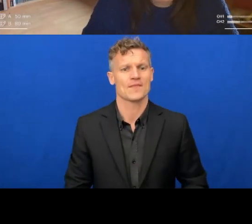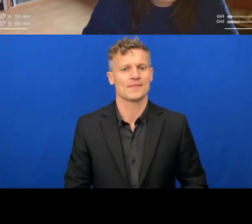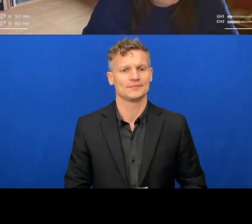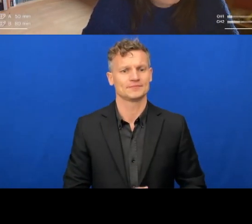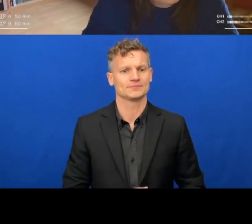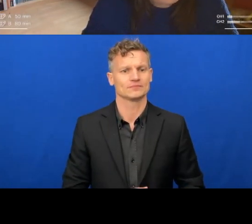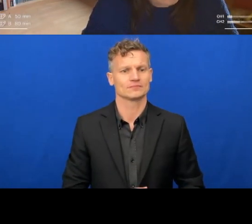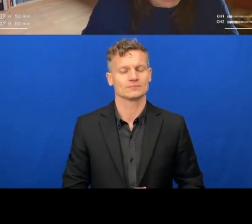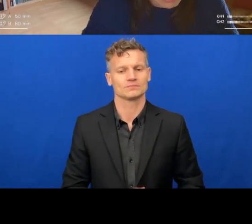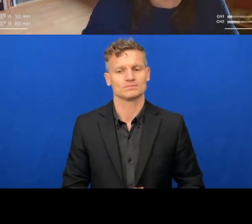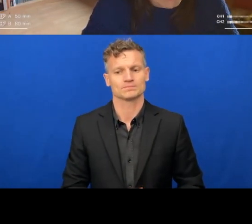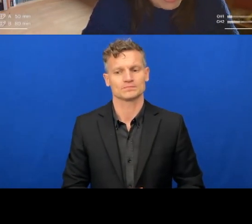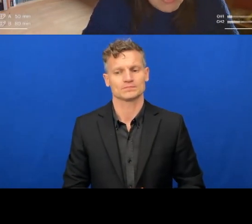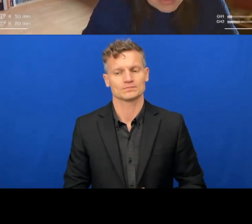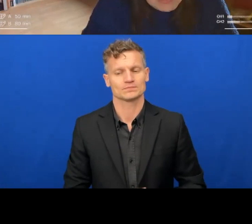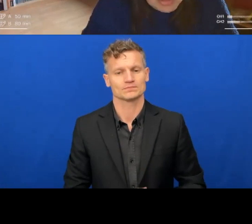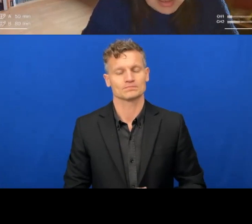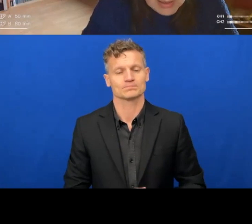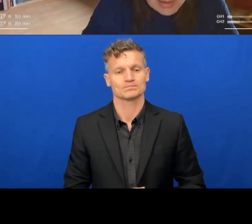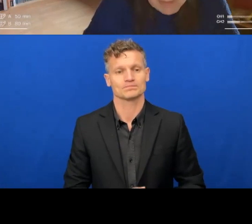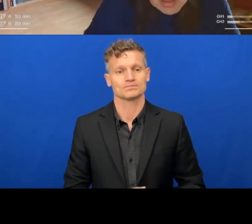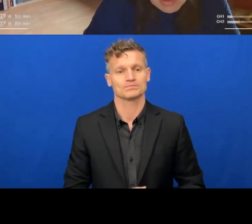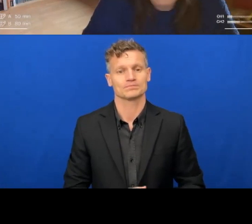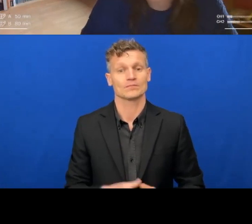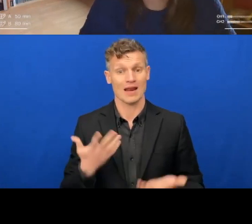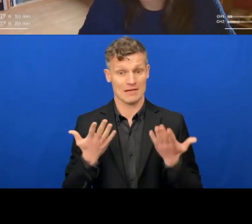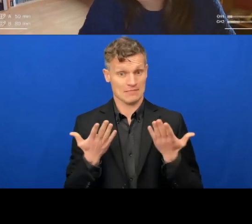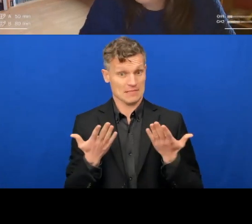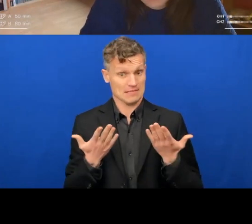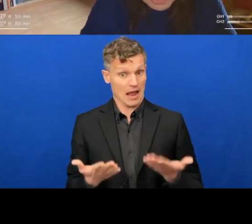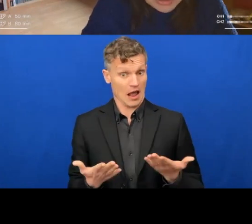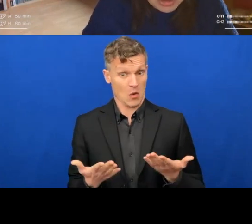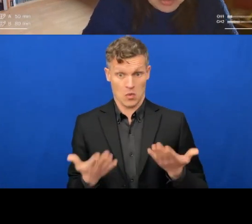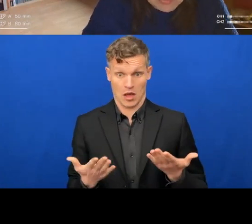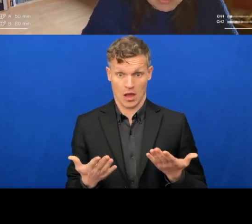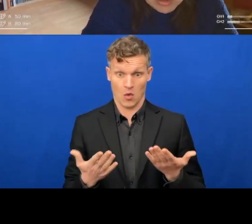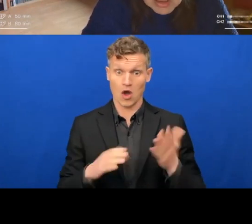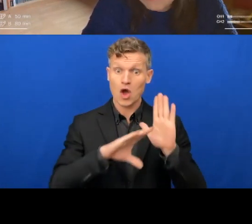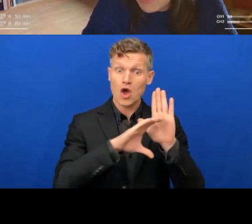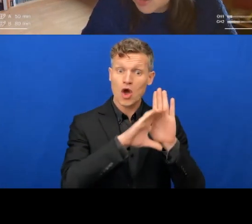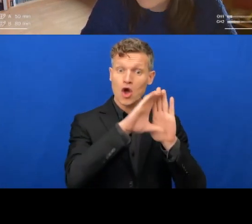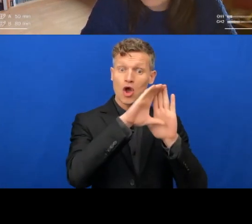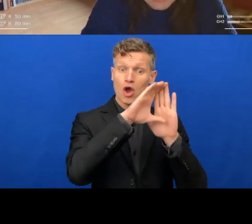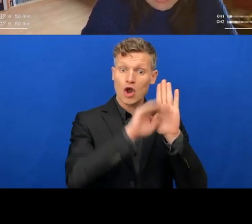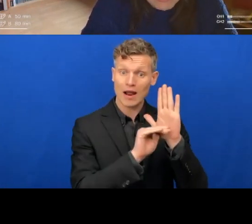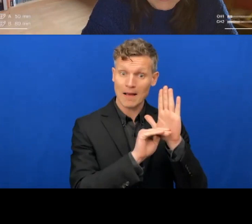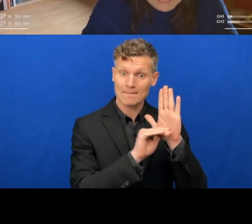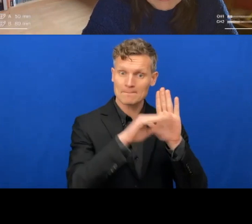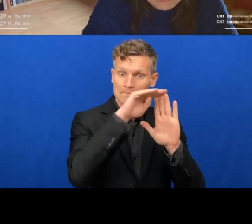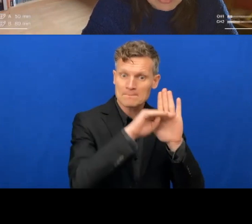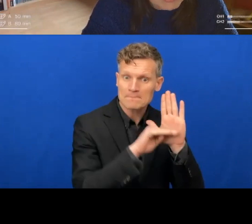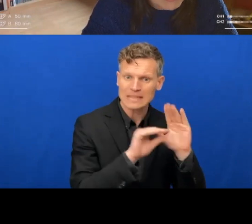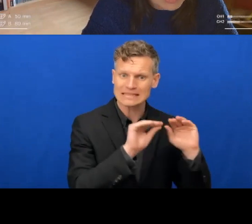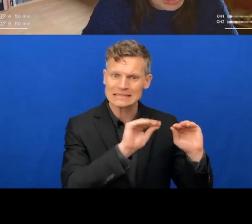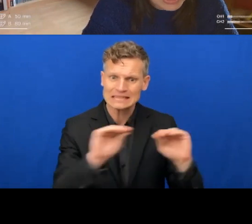signos. Y si vemos hoy el plan de estudios, el cambio más